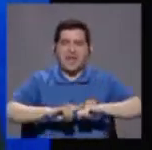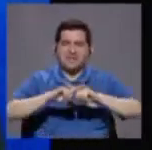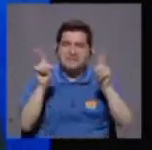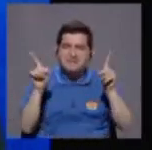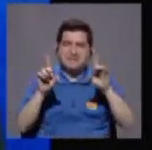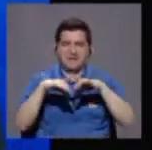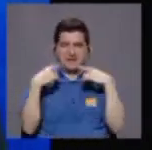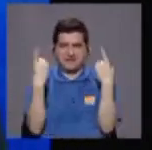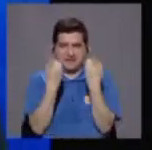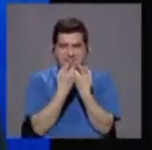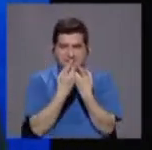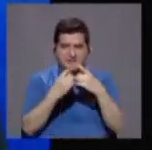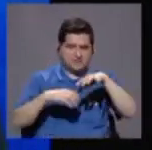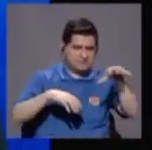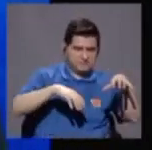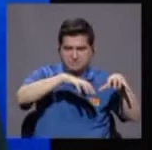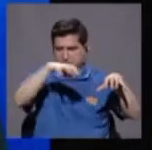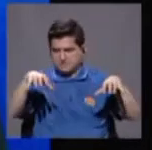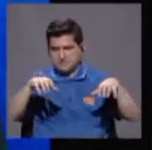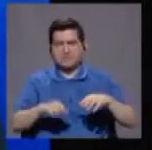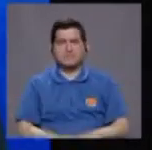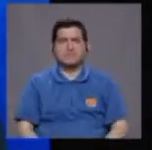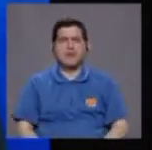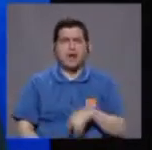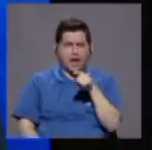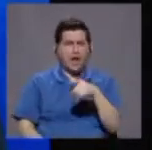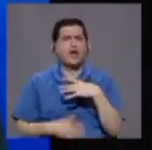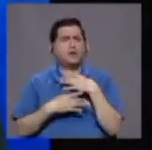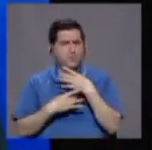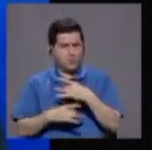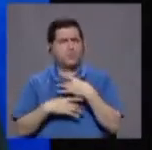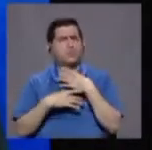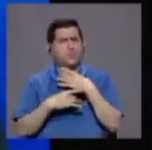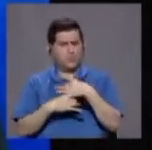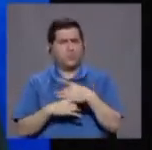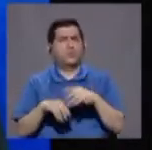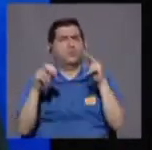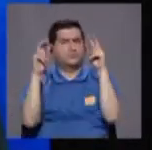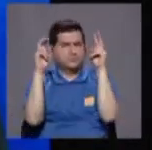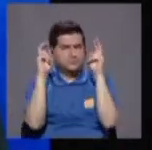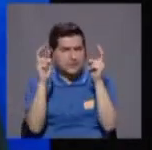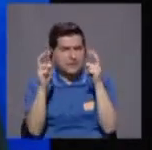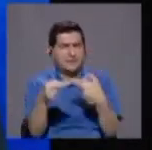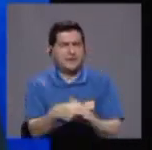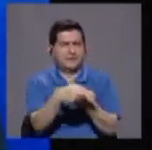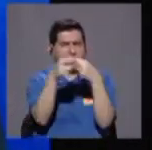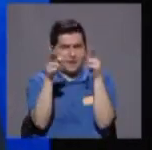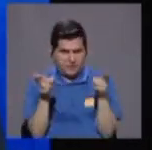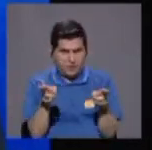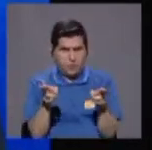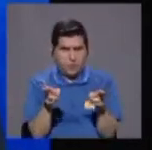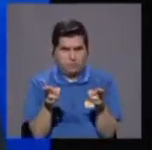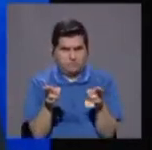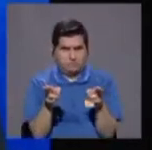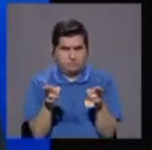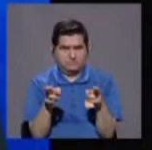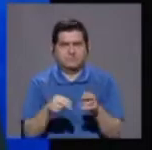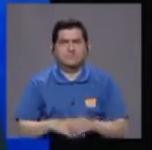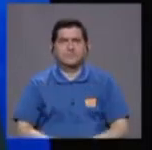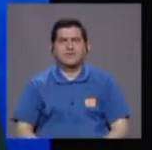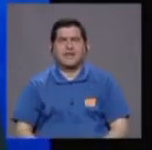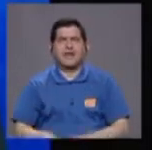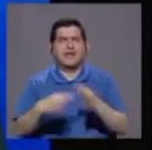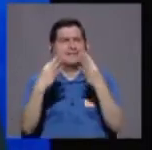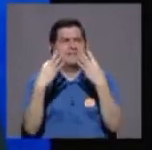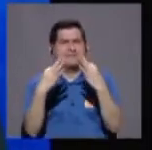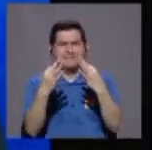departamentos. Y él siempre estuvo muy interesado en el tema regional, en